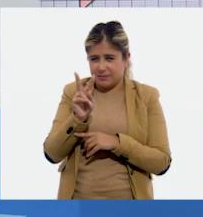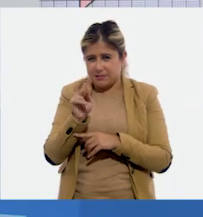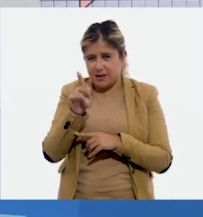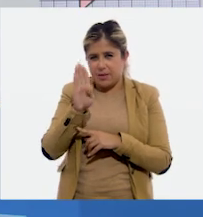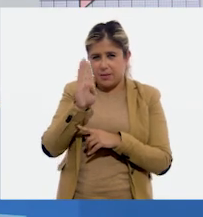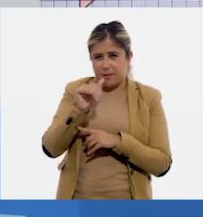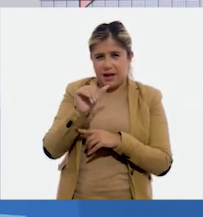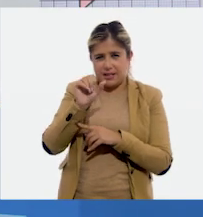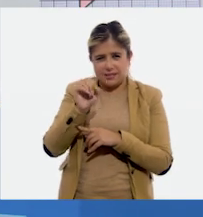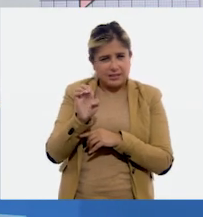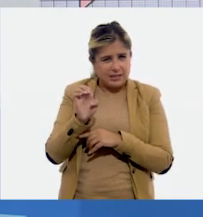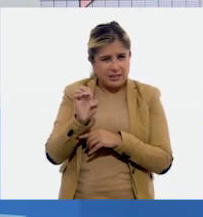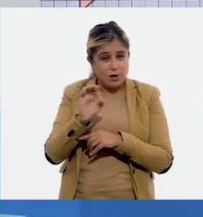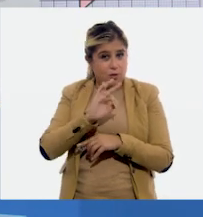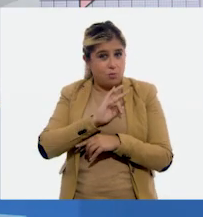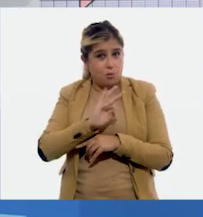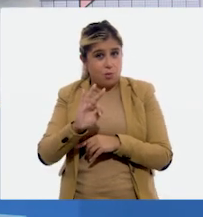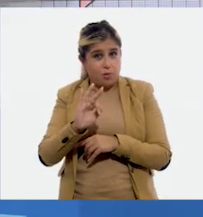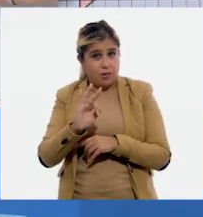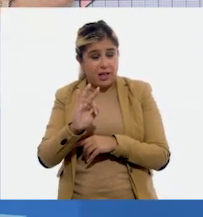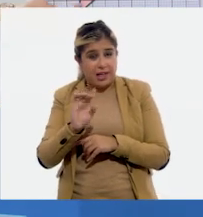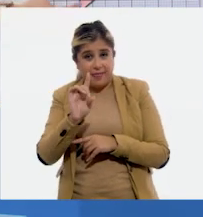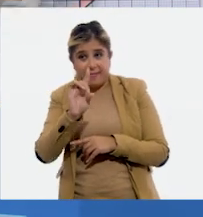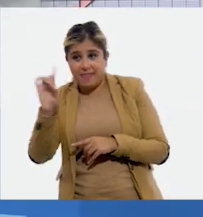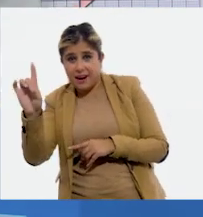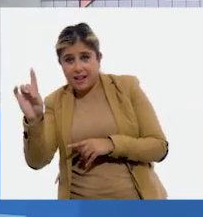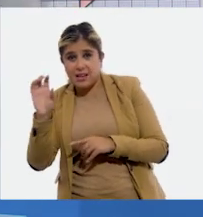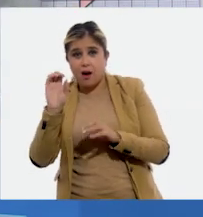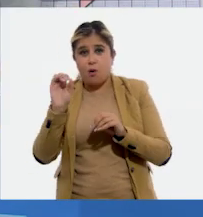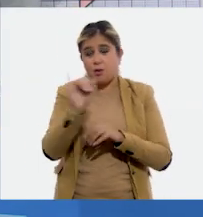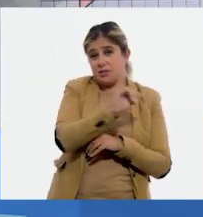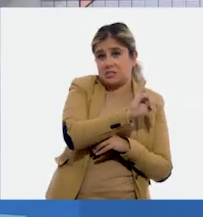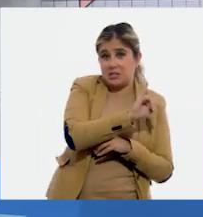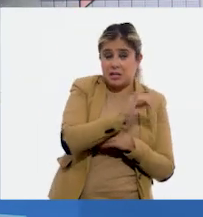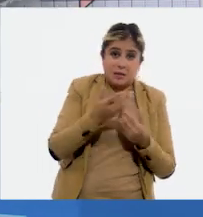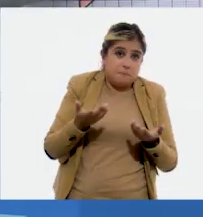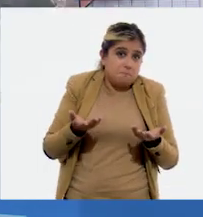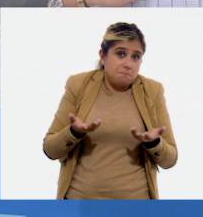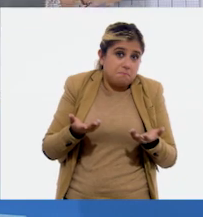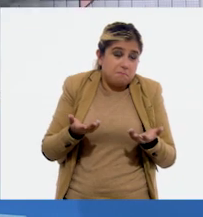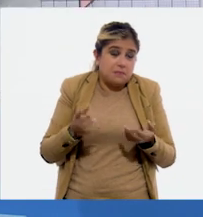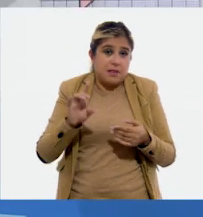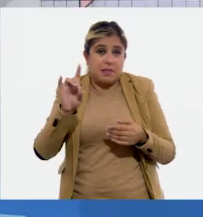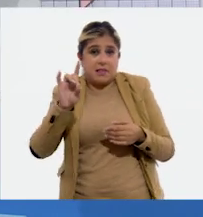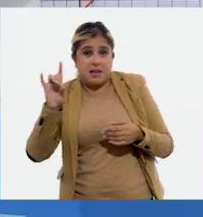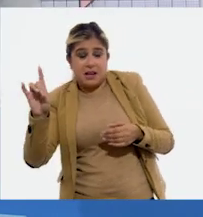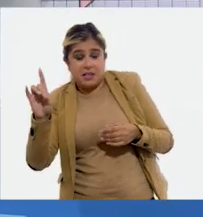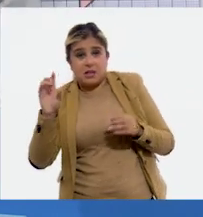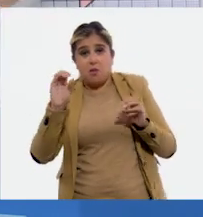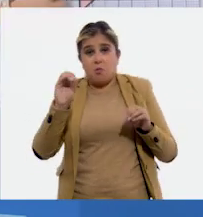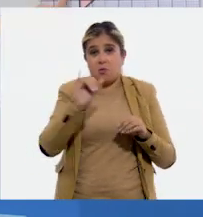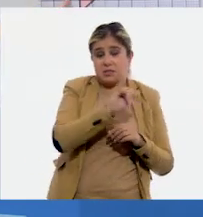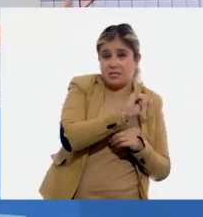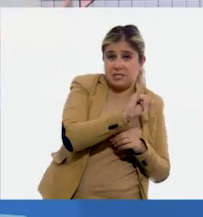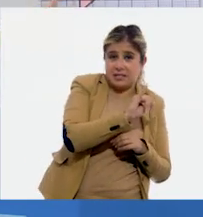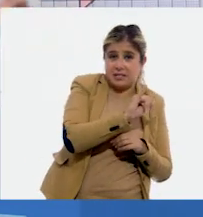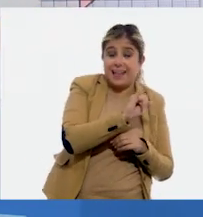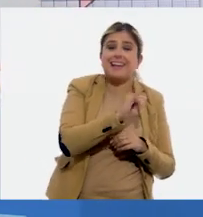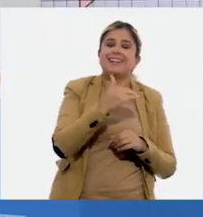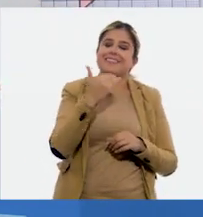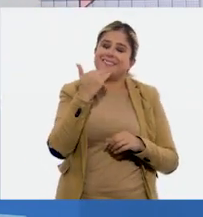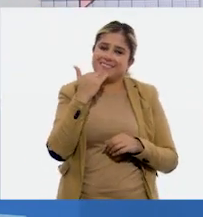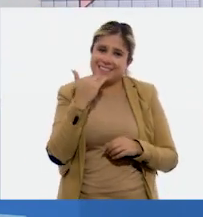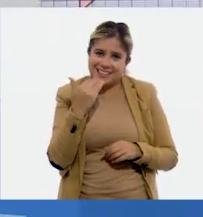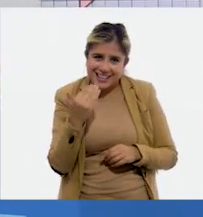base... ¿podría ser el de la derecha o el de la izquierda? ¿El de la derecha o el de la izquierda? ¡Muy